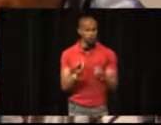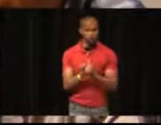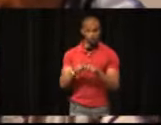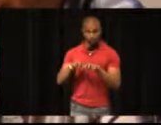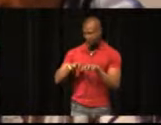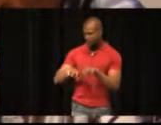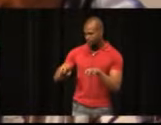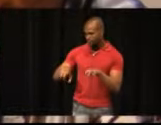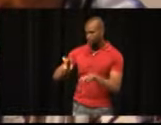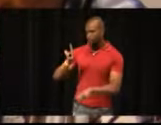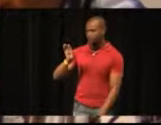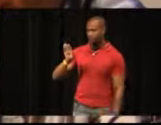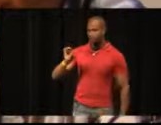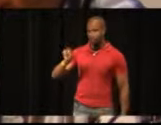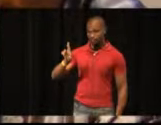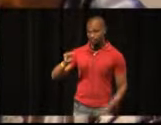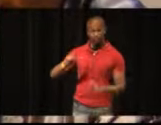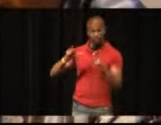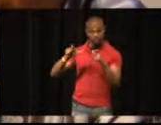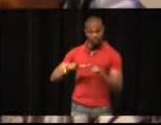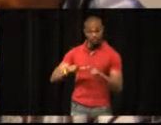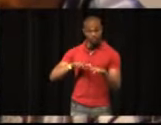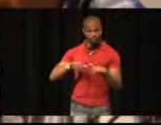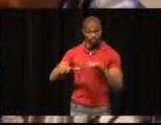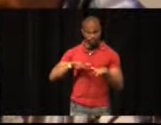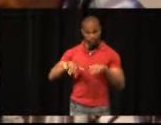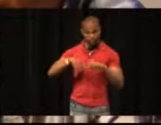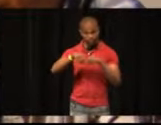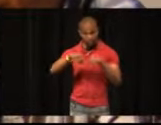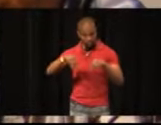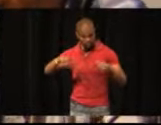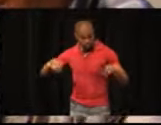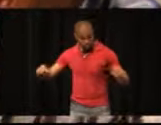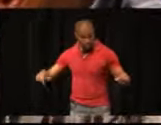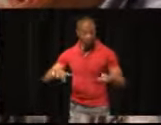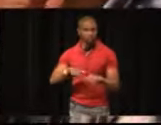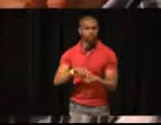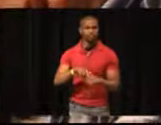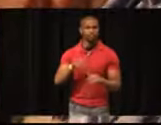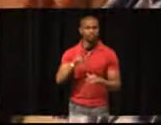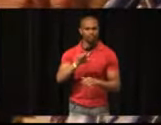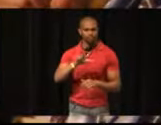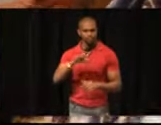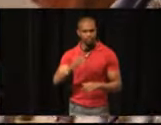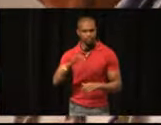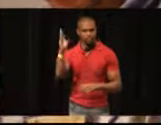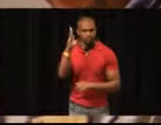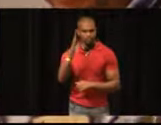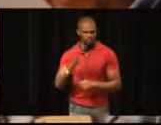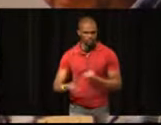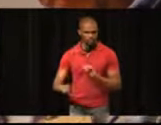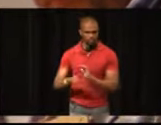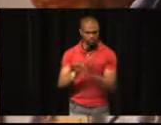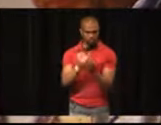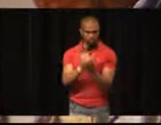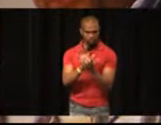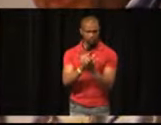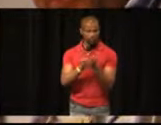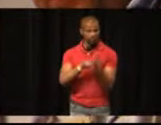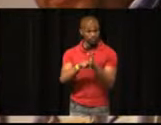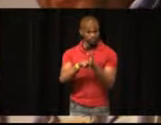aquí conmigo Débora Machado, del Núcleo Movimientos y Semente de PELC Brasil, integrante del grupo